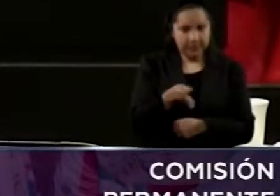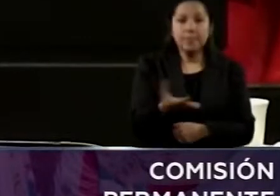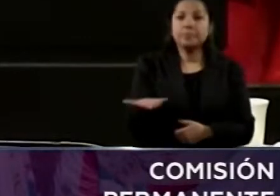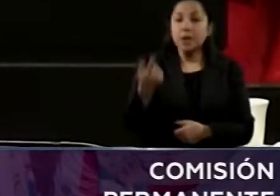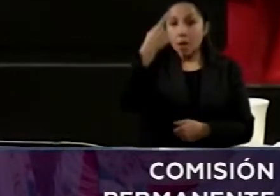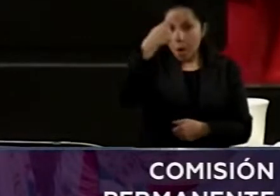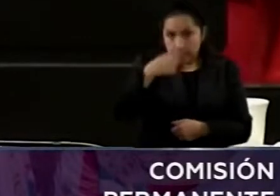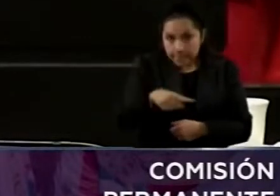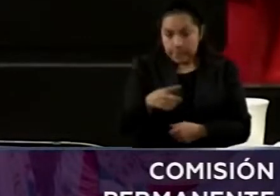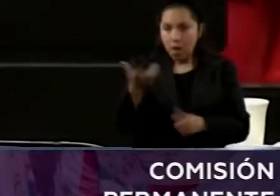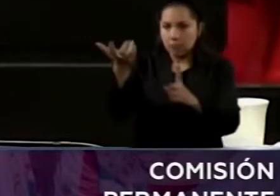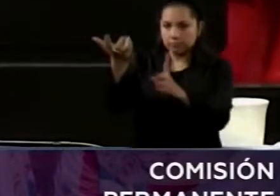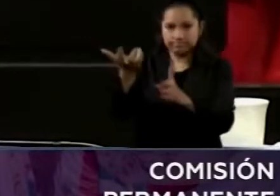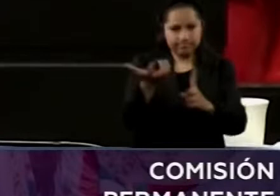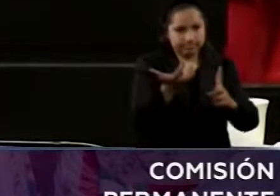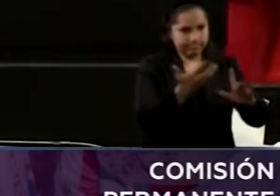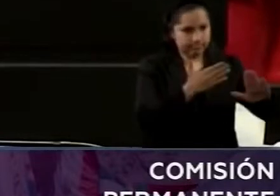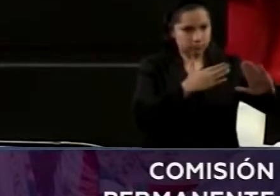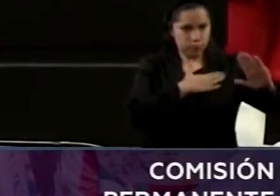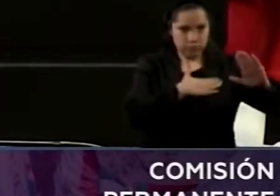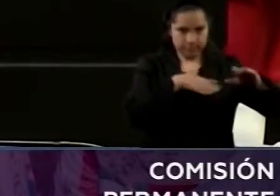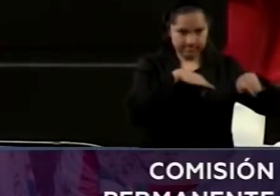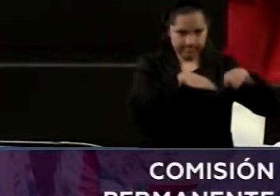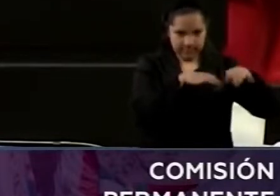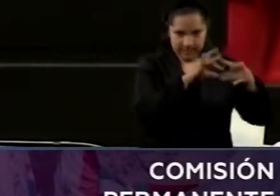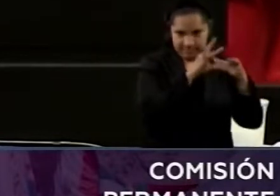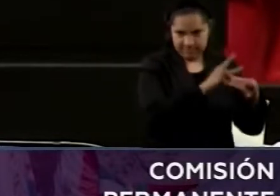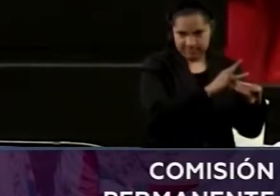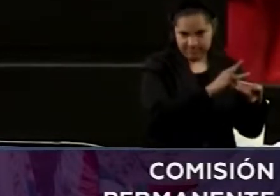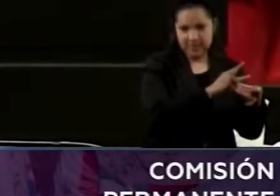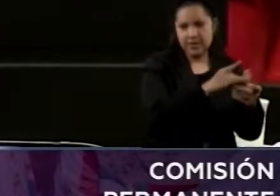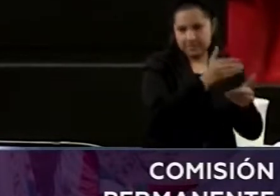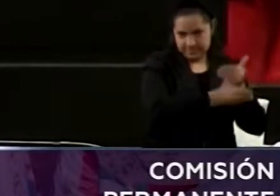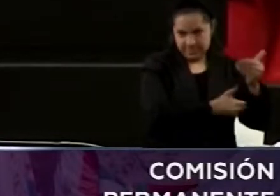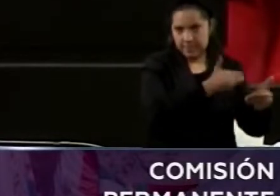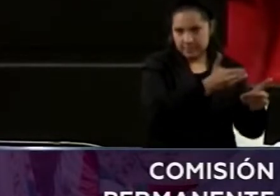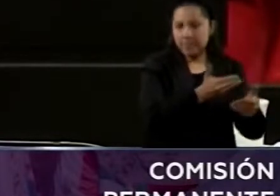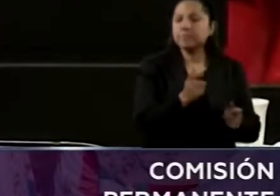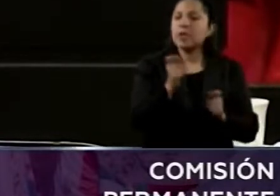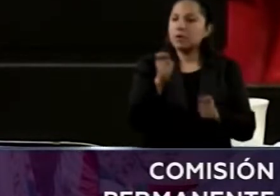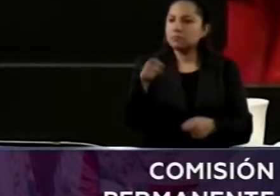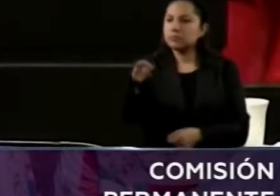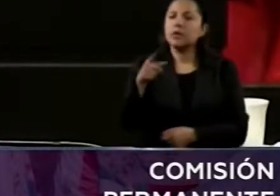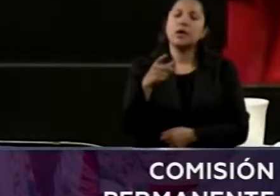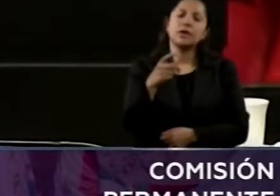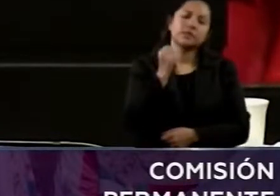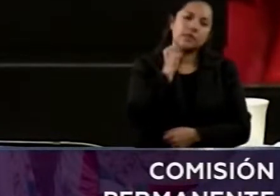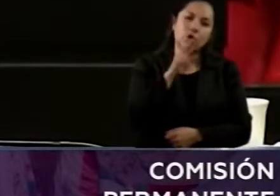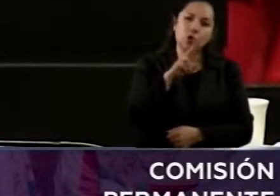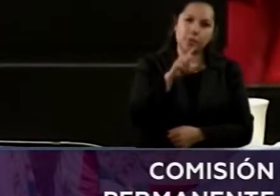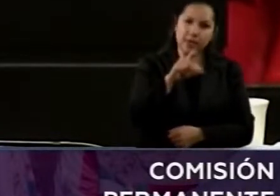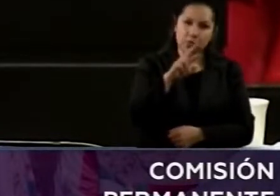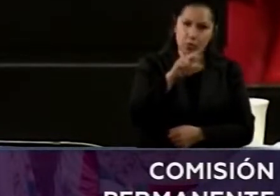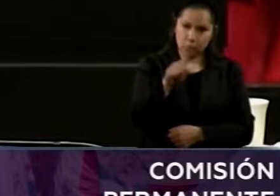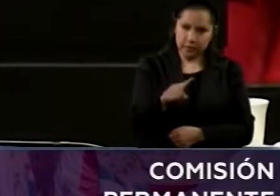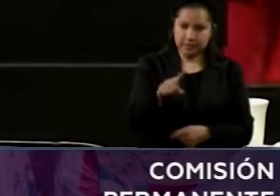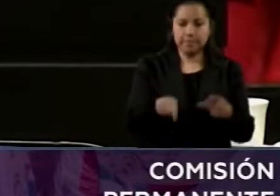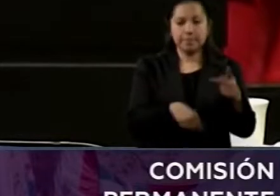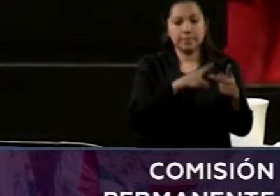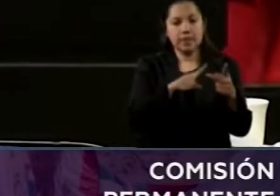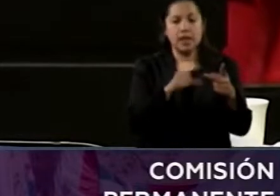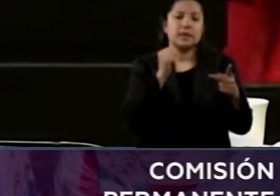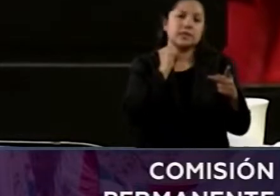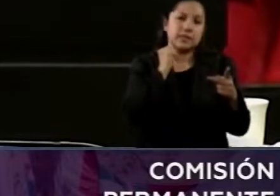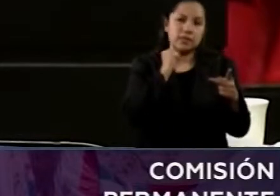acompañen en el acto de rendir la protesta de ley, se designa en comisión a los legisladores Juan Ramiro Robledo Ruiz, al senador